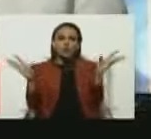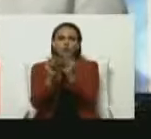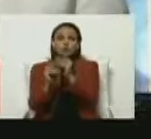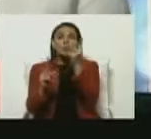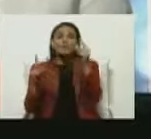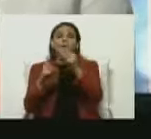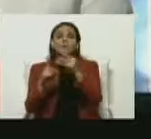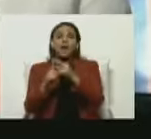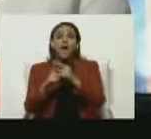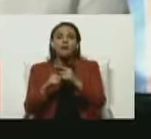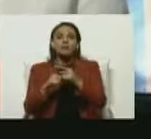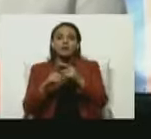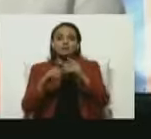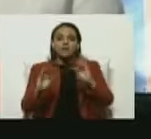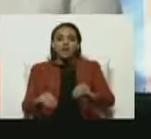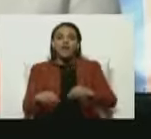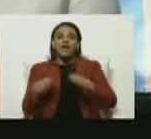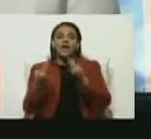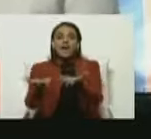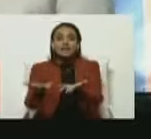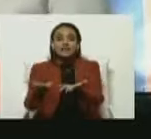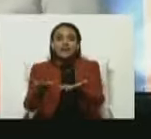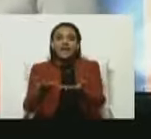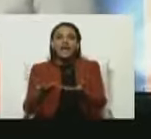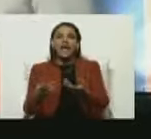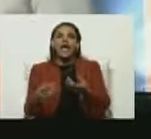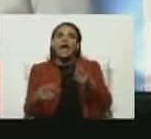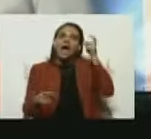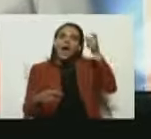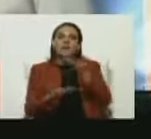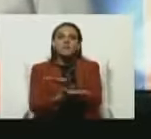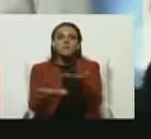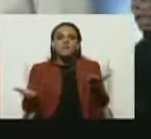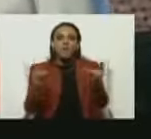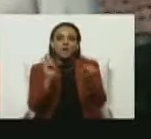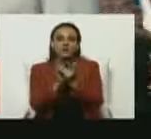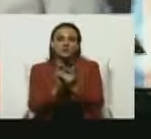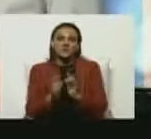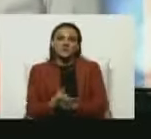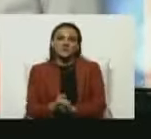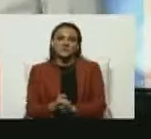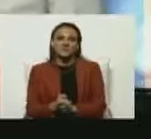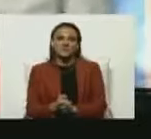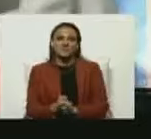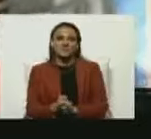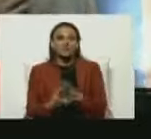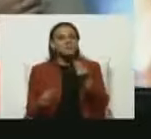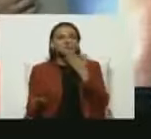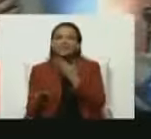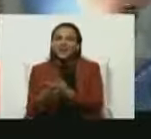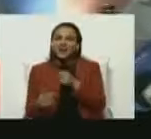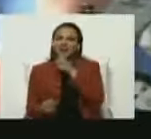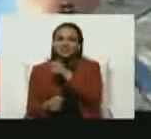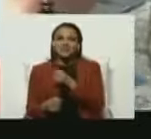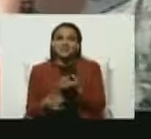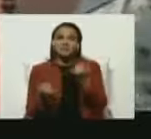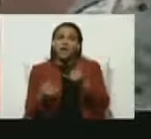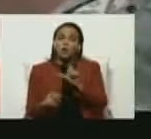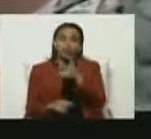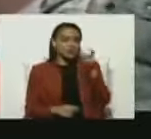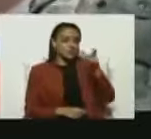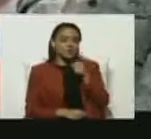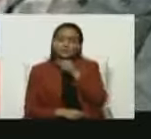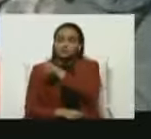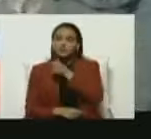palabra: entrega, dedicación y amor al pueblo. ¿Nombre y apellido? Elisa Lara. Gracias, señor Elisa. Vamos a seguir compartiendo